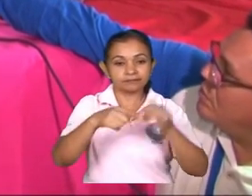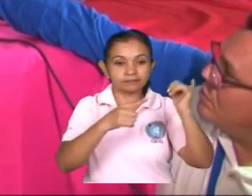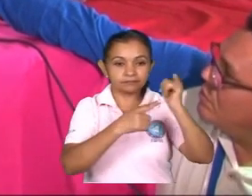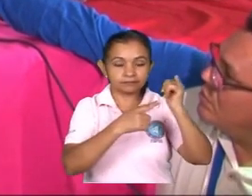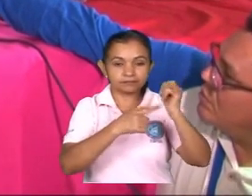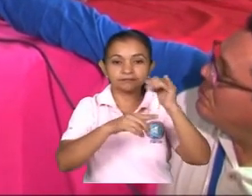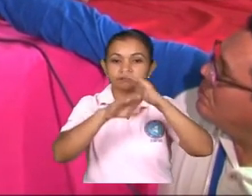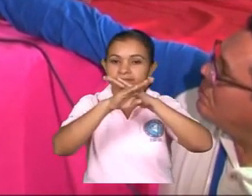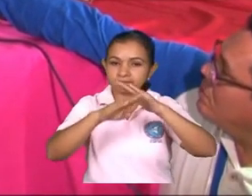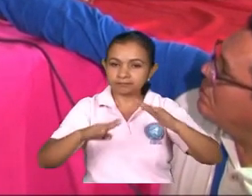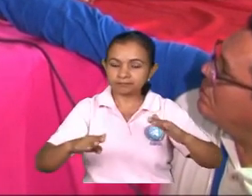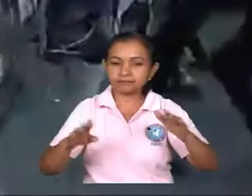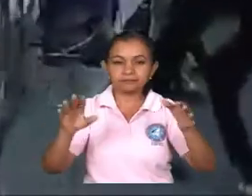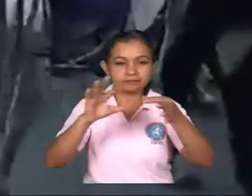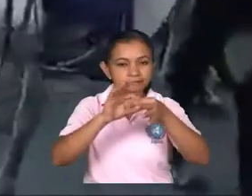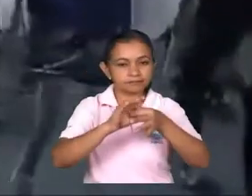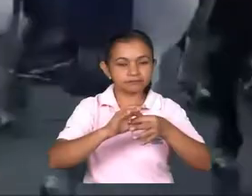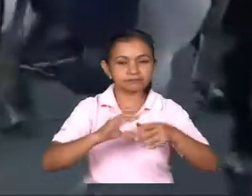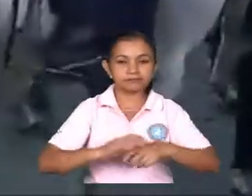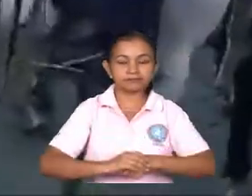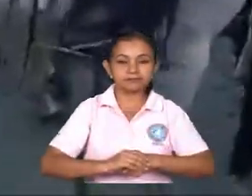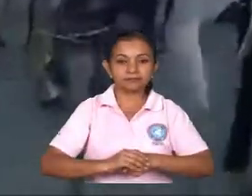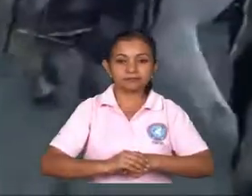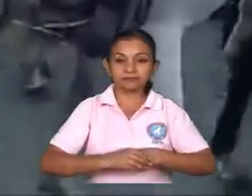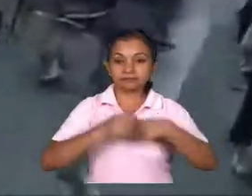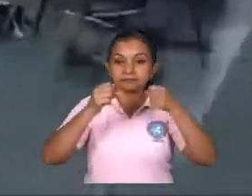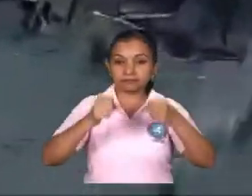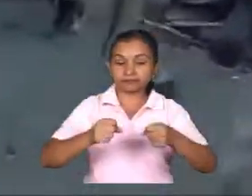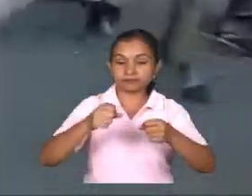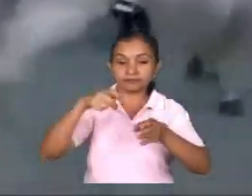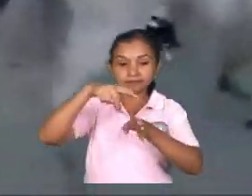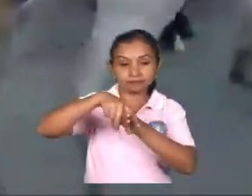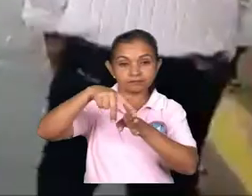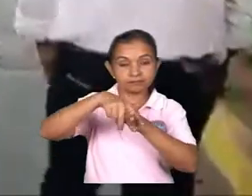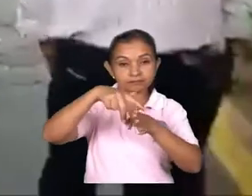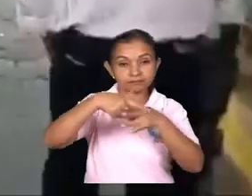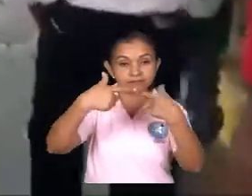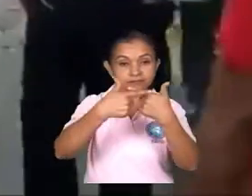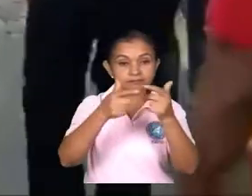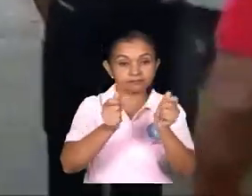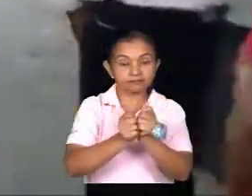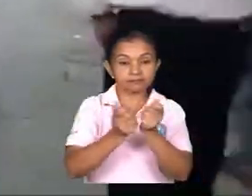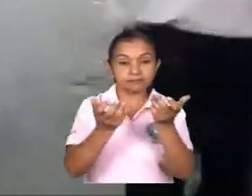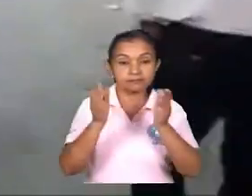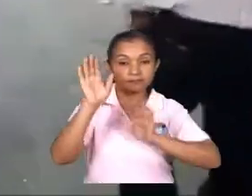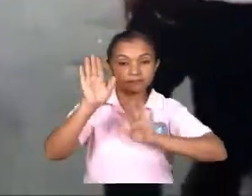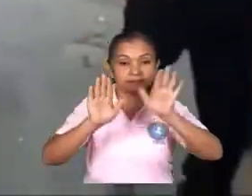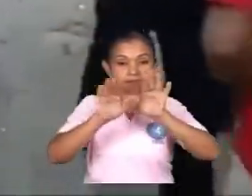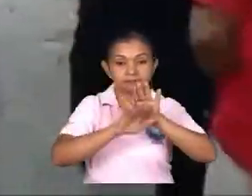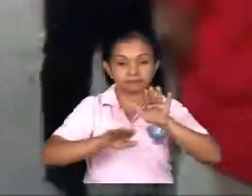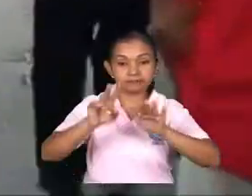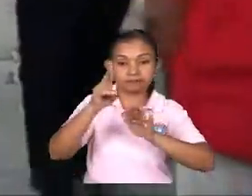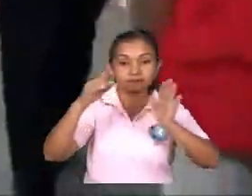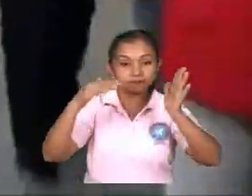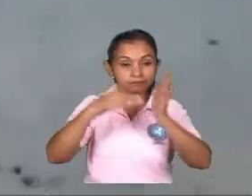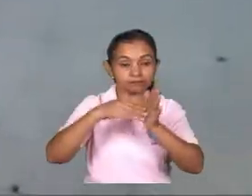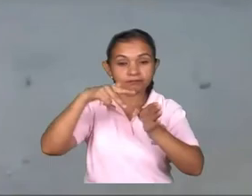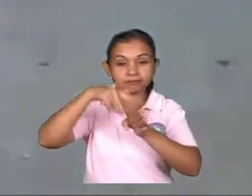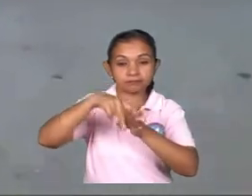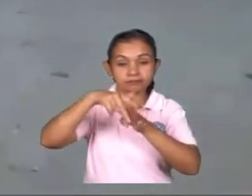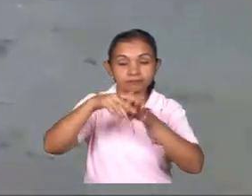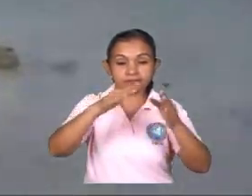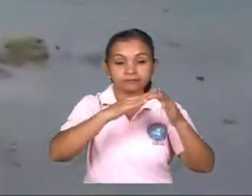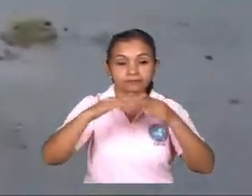paz y en reconciliación. Por su parte, el Comité de Caballistas espera la participación de más de 2.000 montados de otras